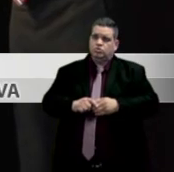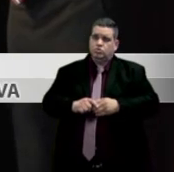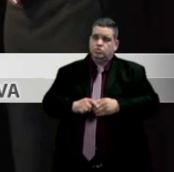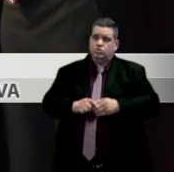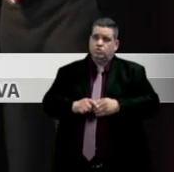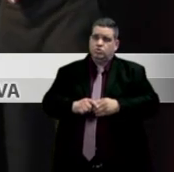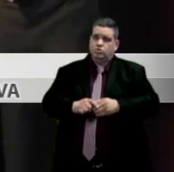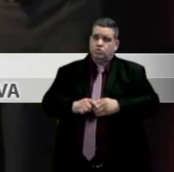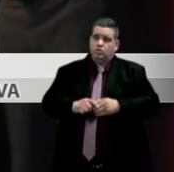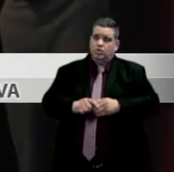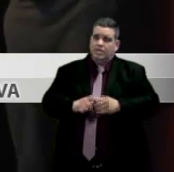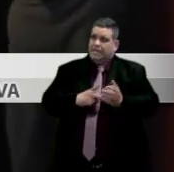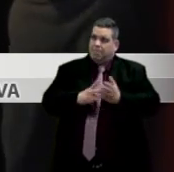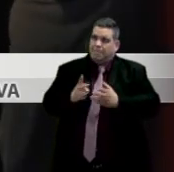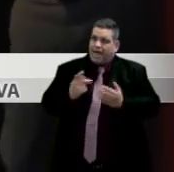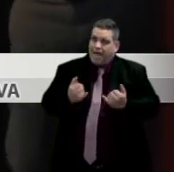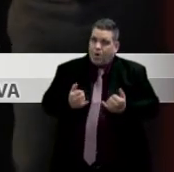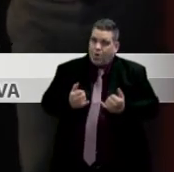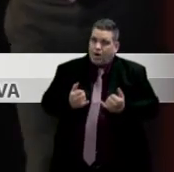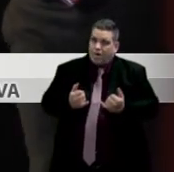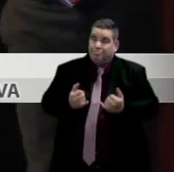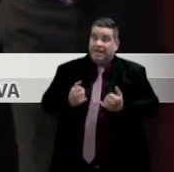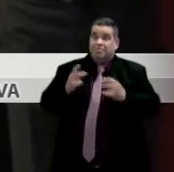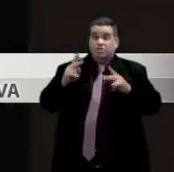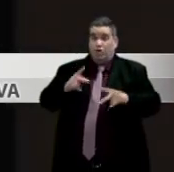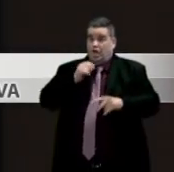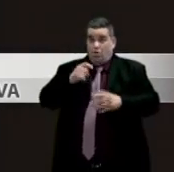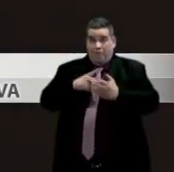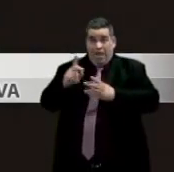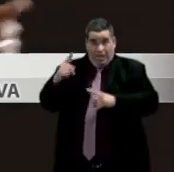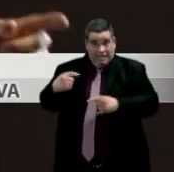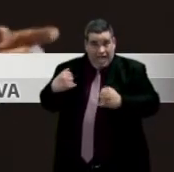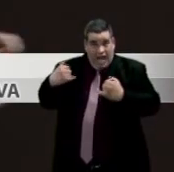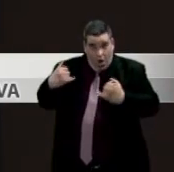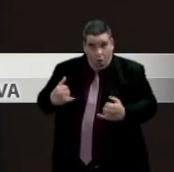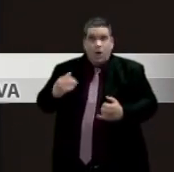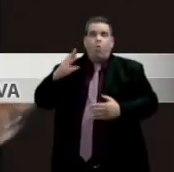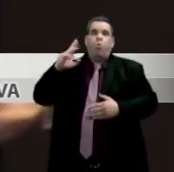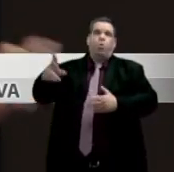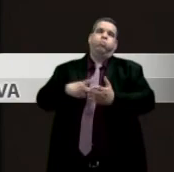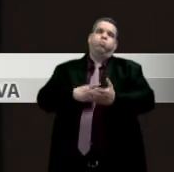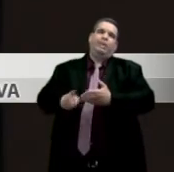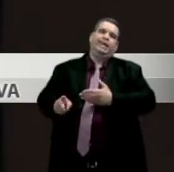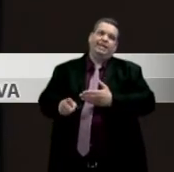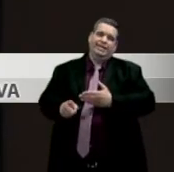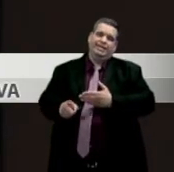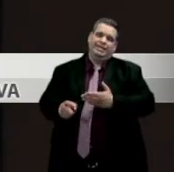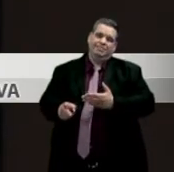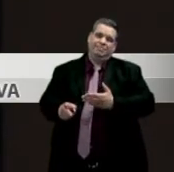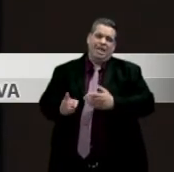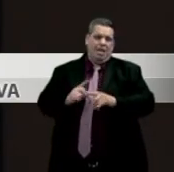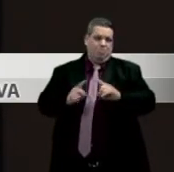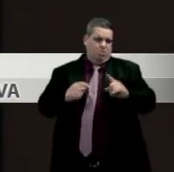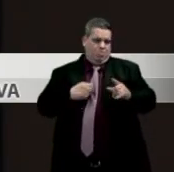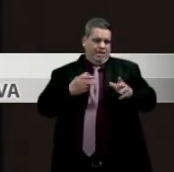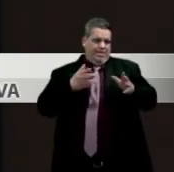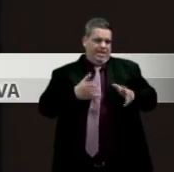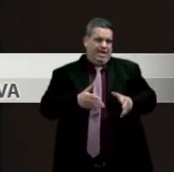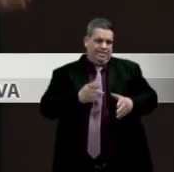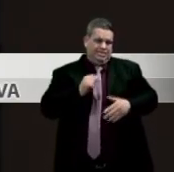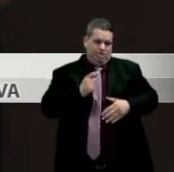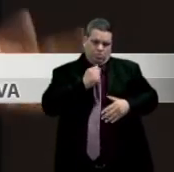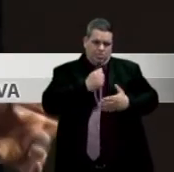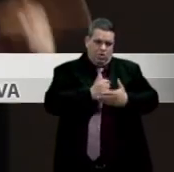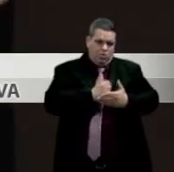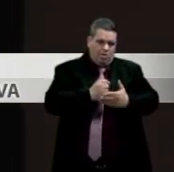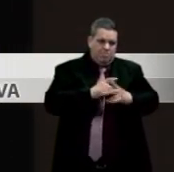va a pagar ahora es el que no ha estado pagando hasta ahora. Y usted dirá, bueno, pero me van a dejar las contribuciones de mi lado, no me van a cobrar,